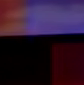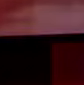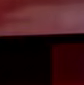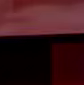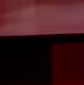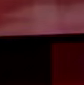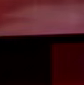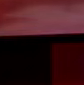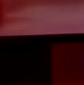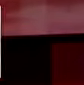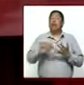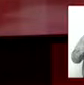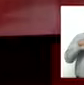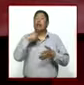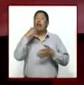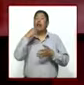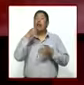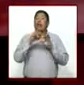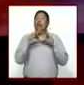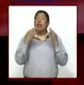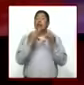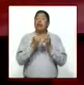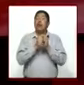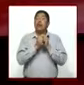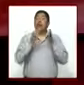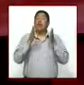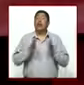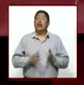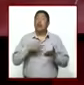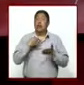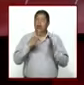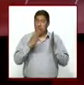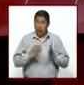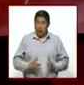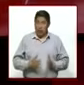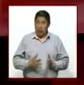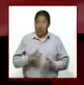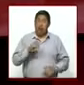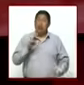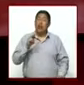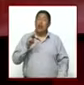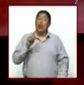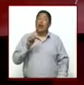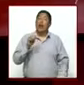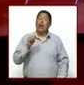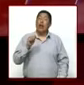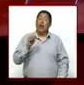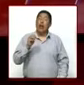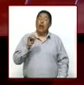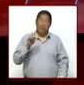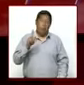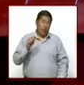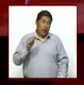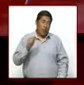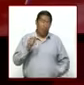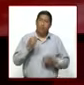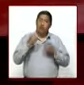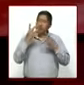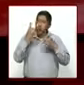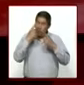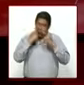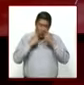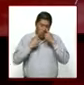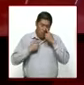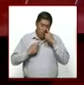En medio de discursos de los familiares, de los compañeros, de los estudiantes, de Camila y sobre todo de lágrimas y mucha tristeza,